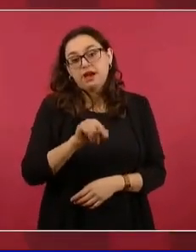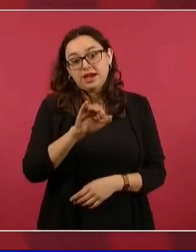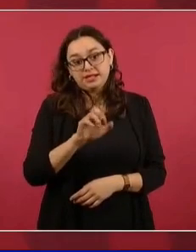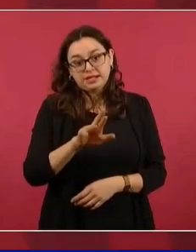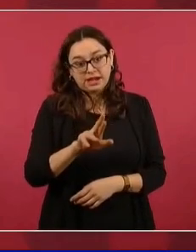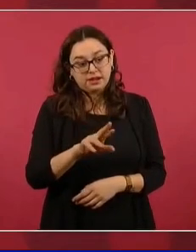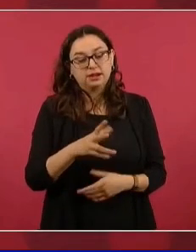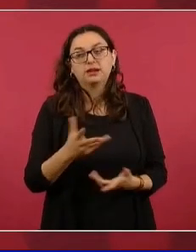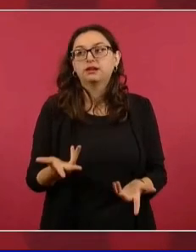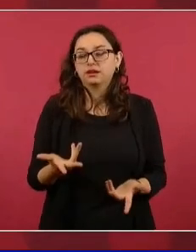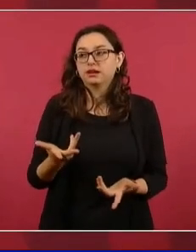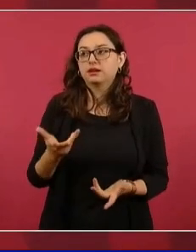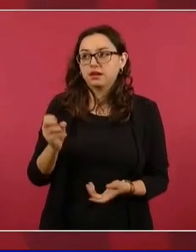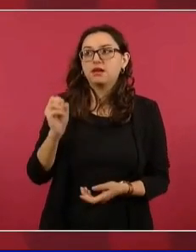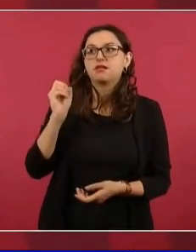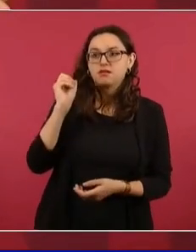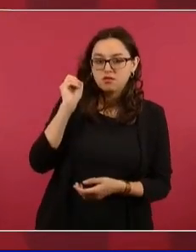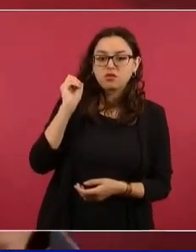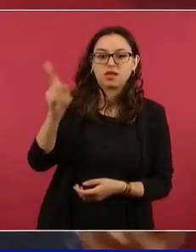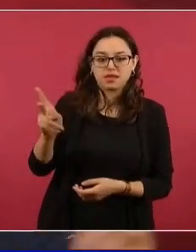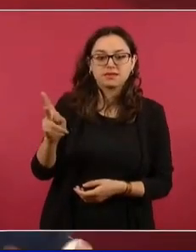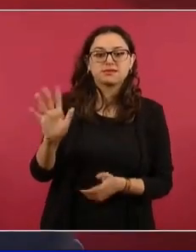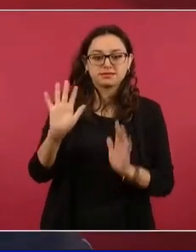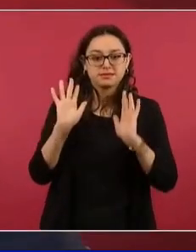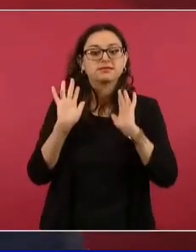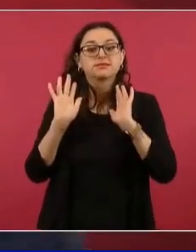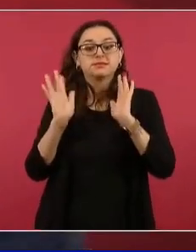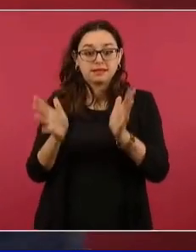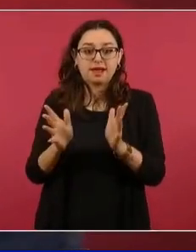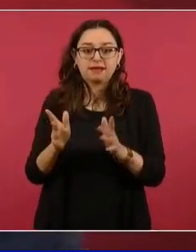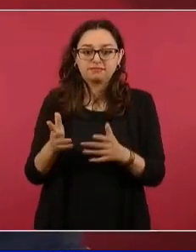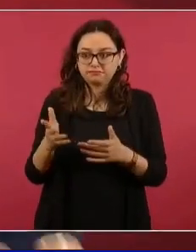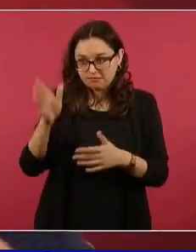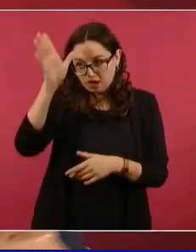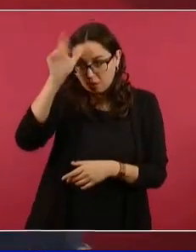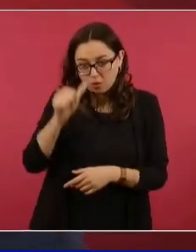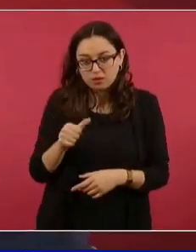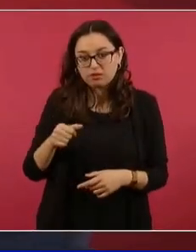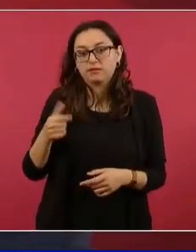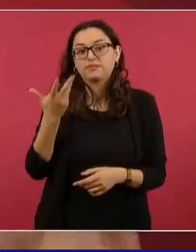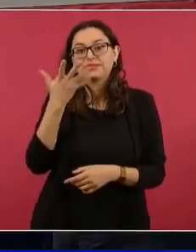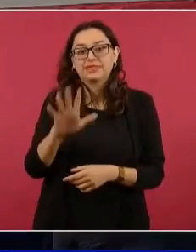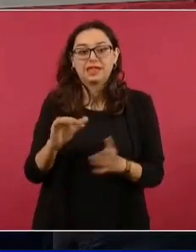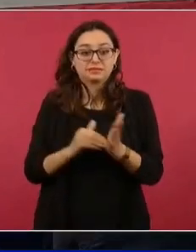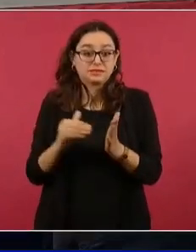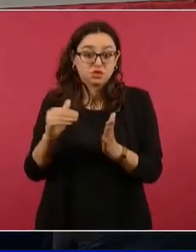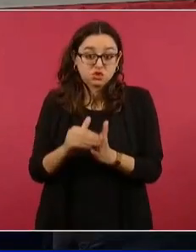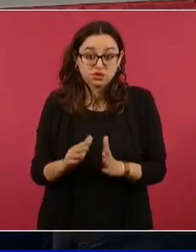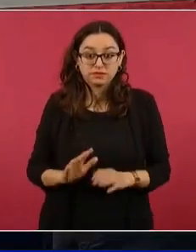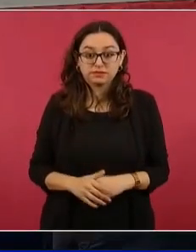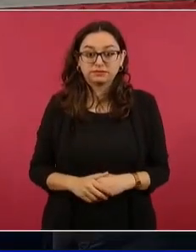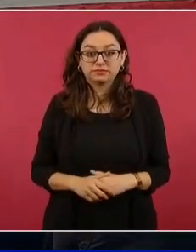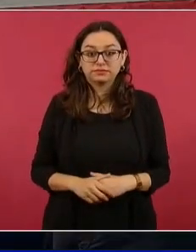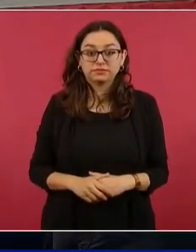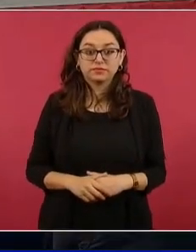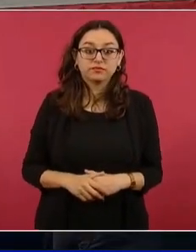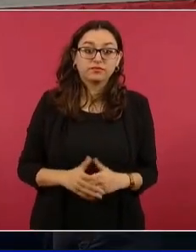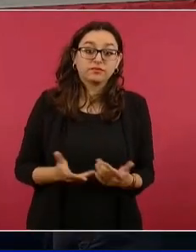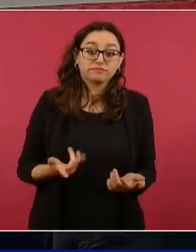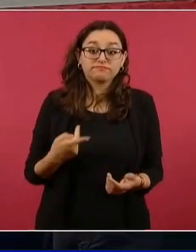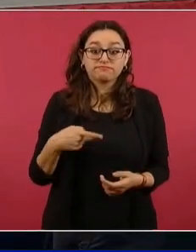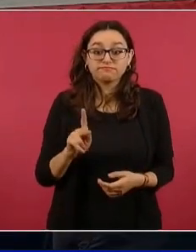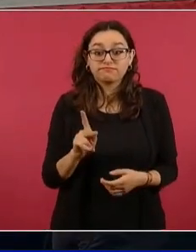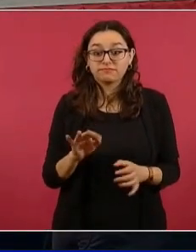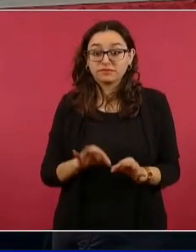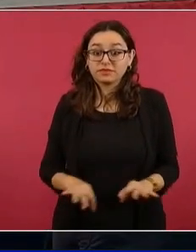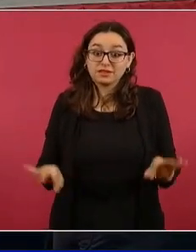niños y estamos en el proceso de cerrar el trato para obtenerlas. Ahora, condición imprescindible, tenemos